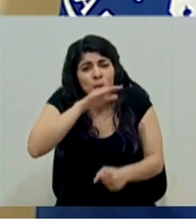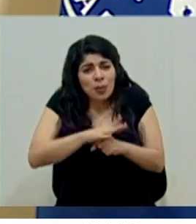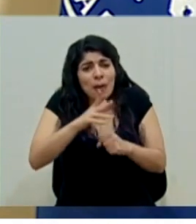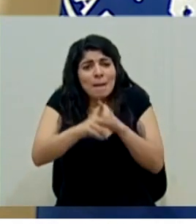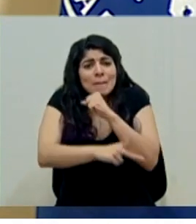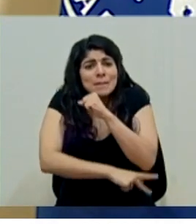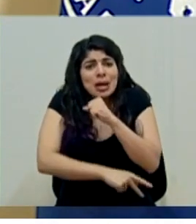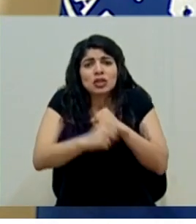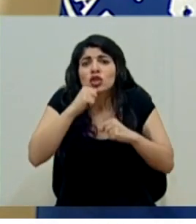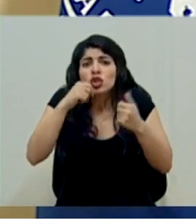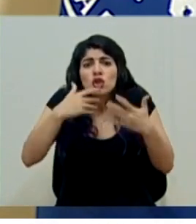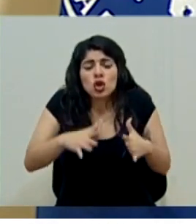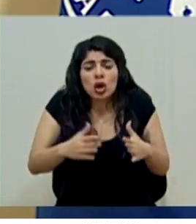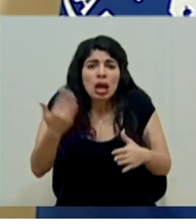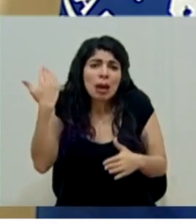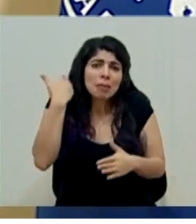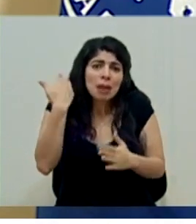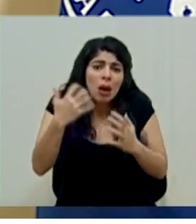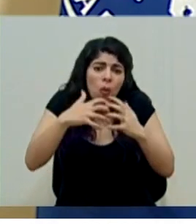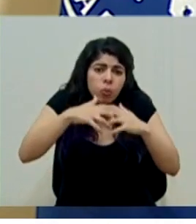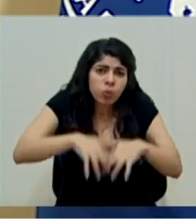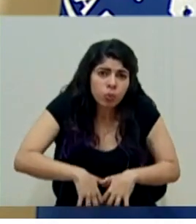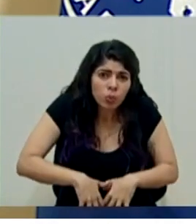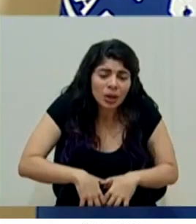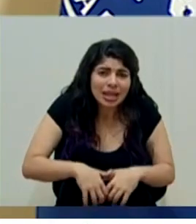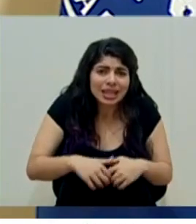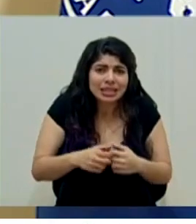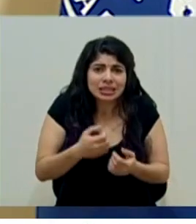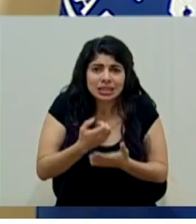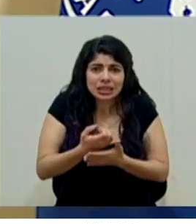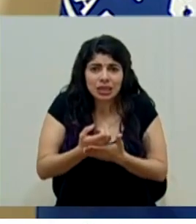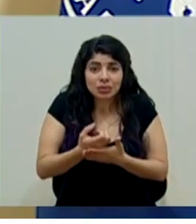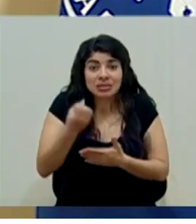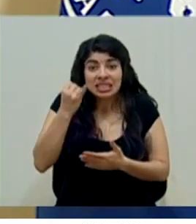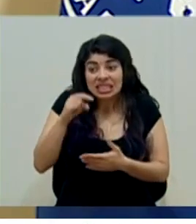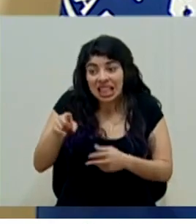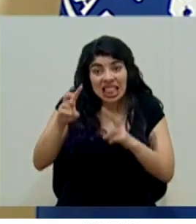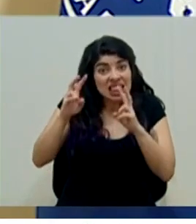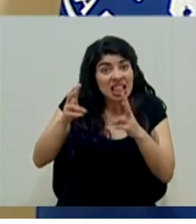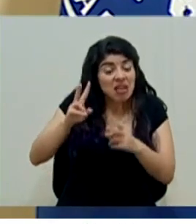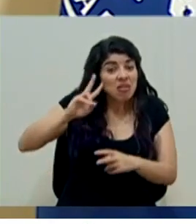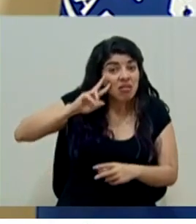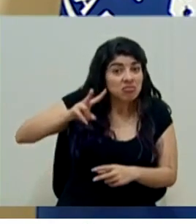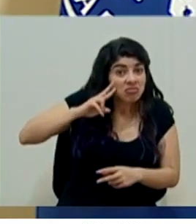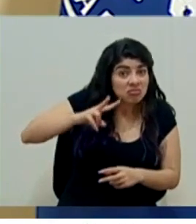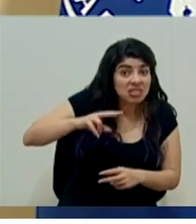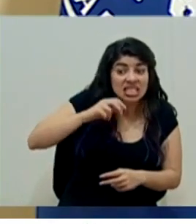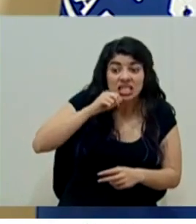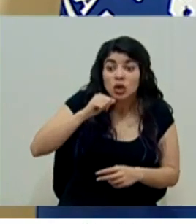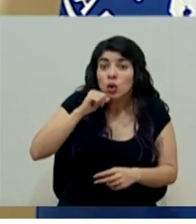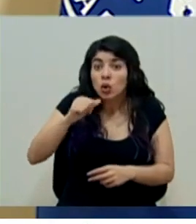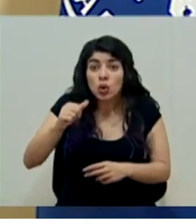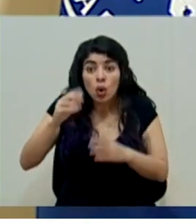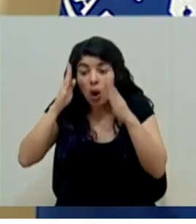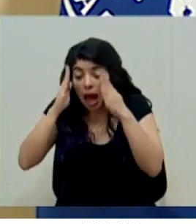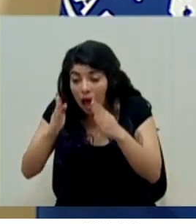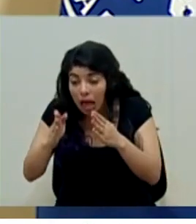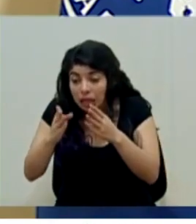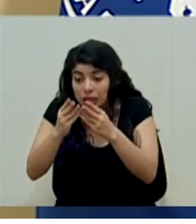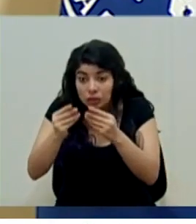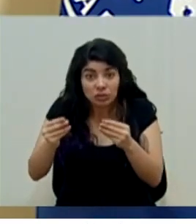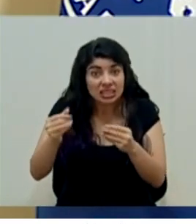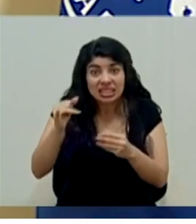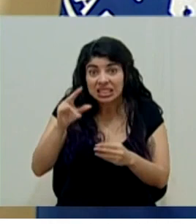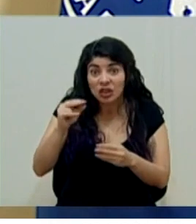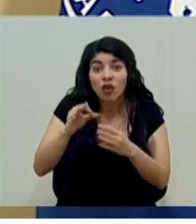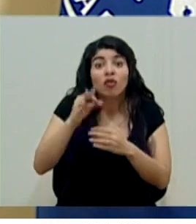país no afronte una crisis. Si no abordamos esto, si no le entramos de lleno, vamos